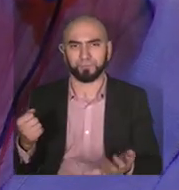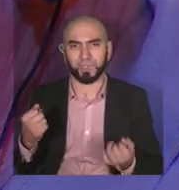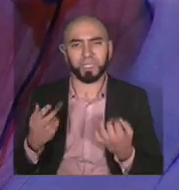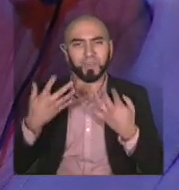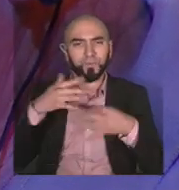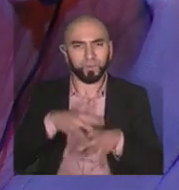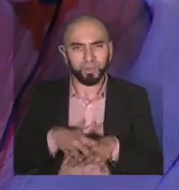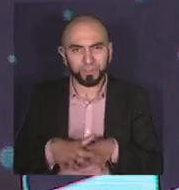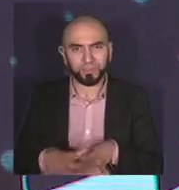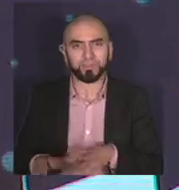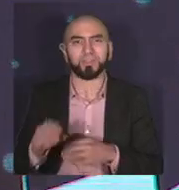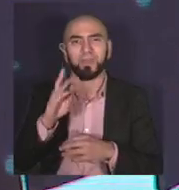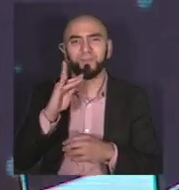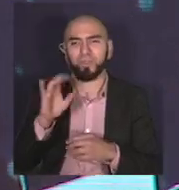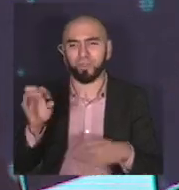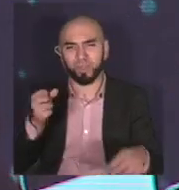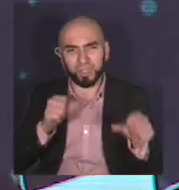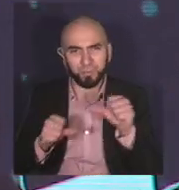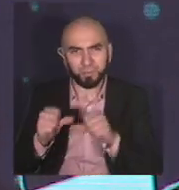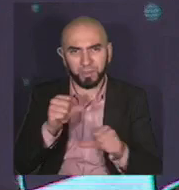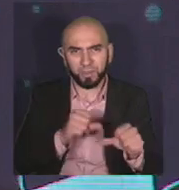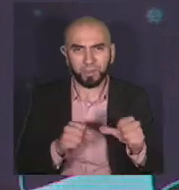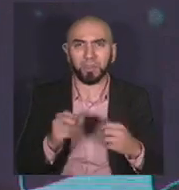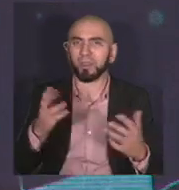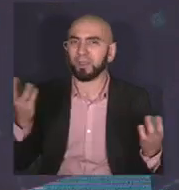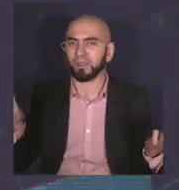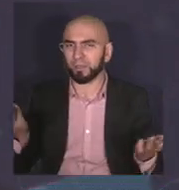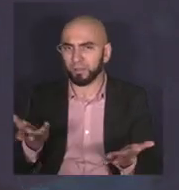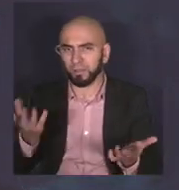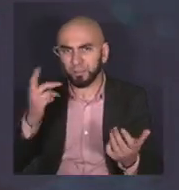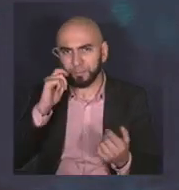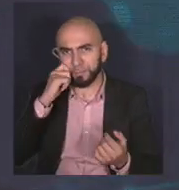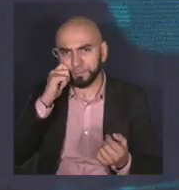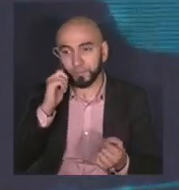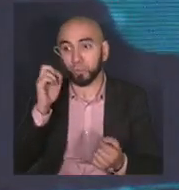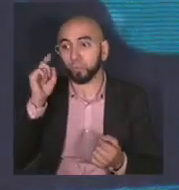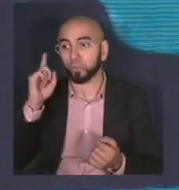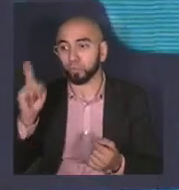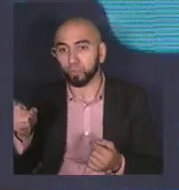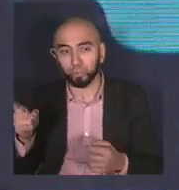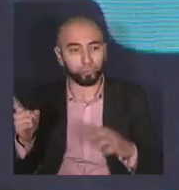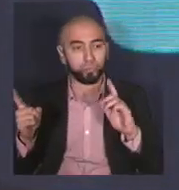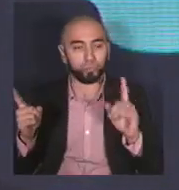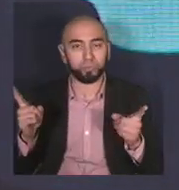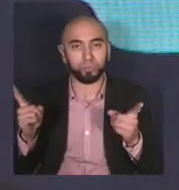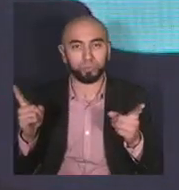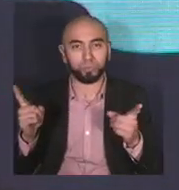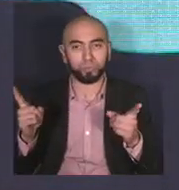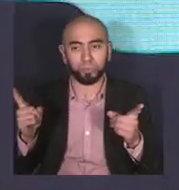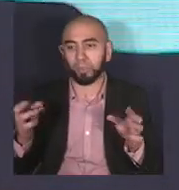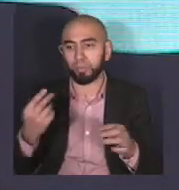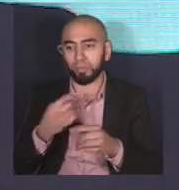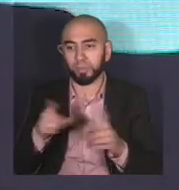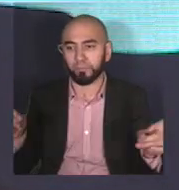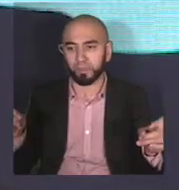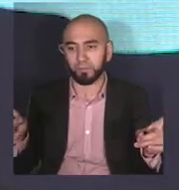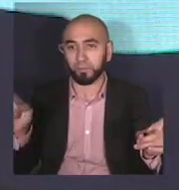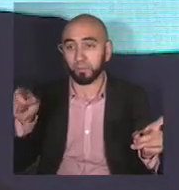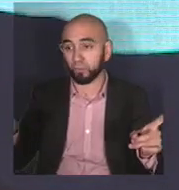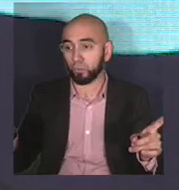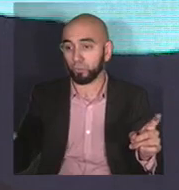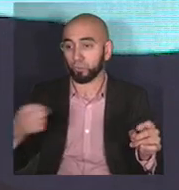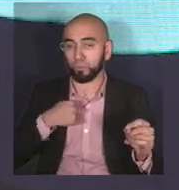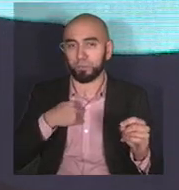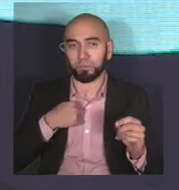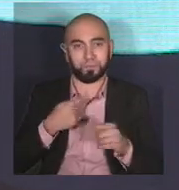influencias bioquímicas ideológicamente basadas que hacen que tú y tú son diferentes de tú y de mí.